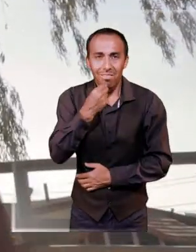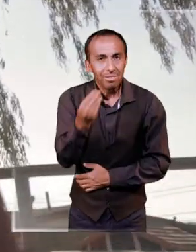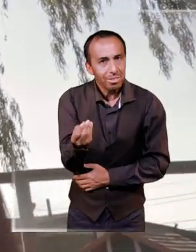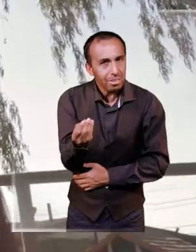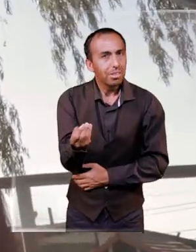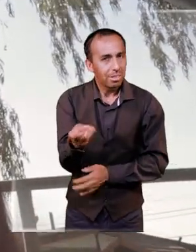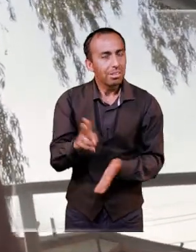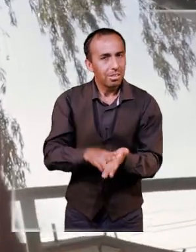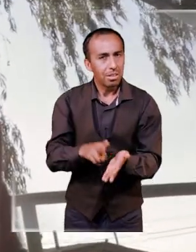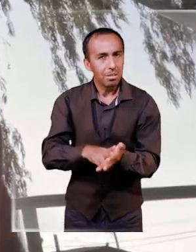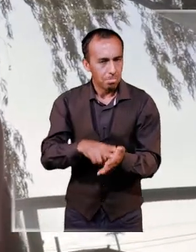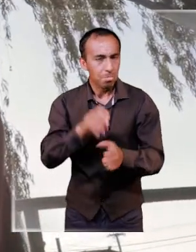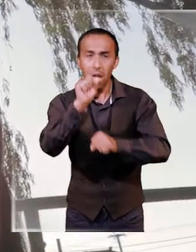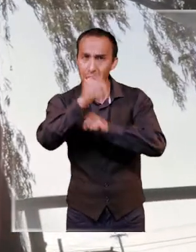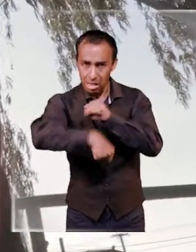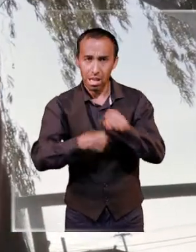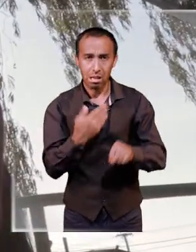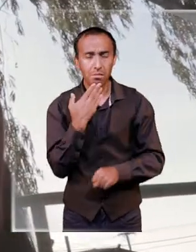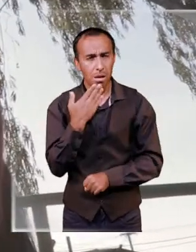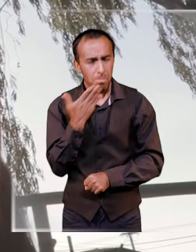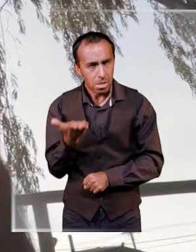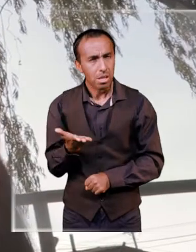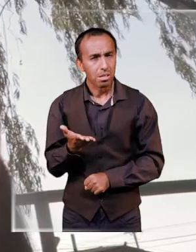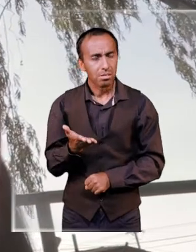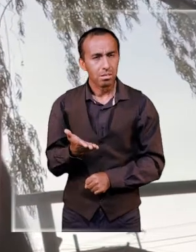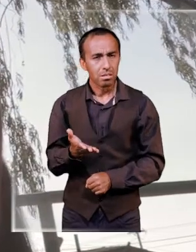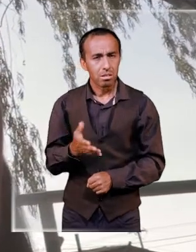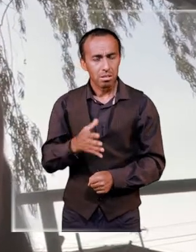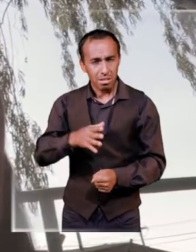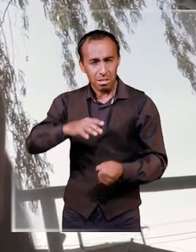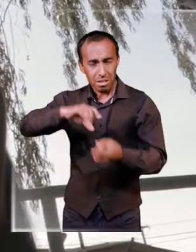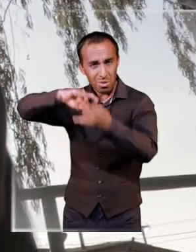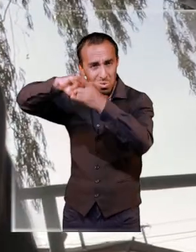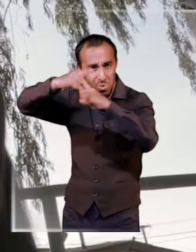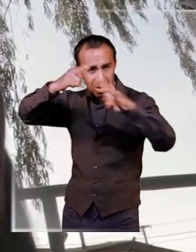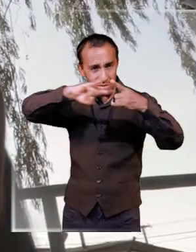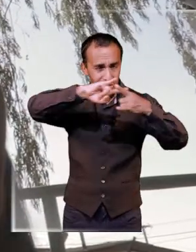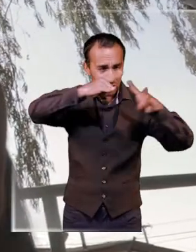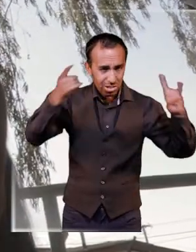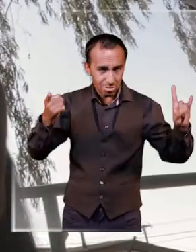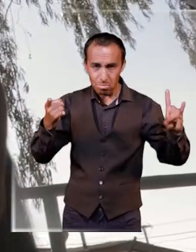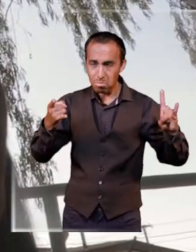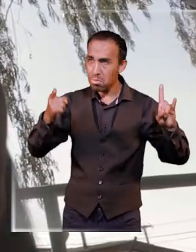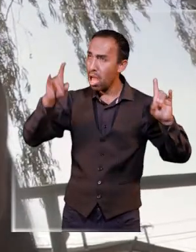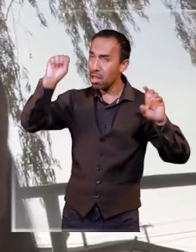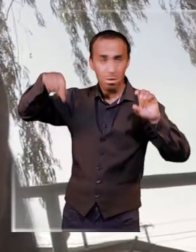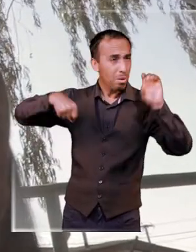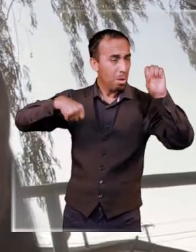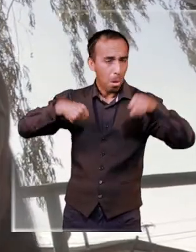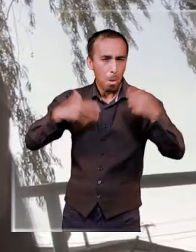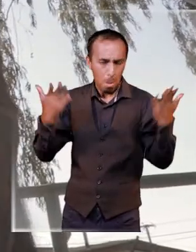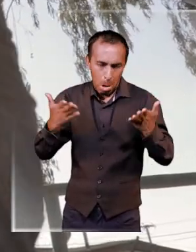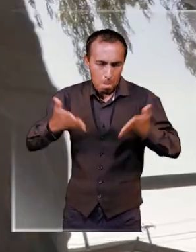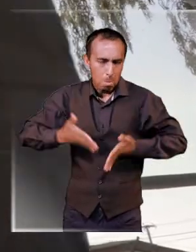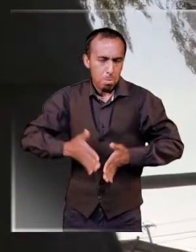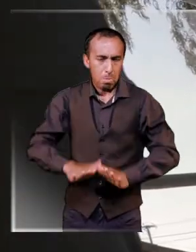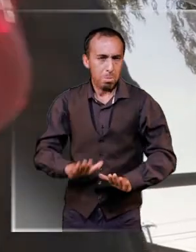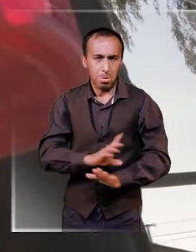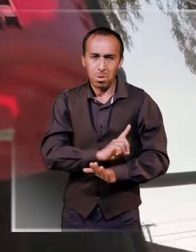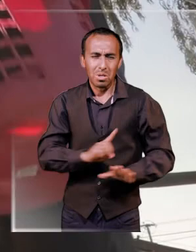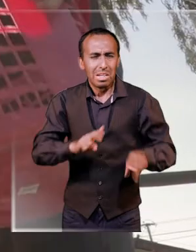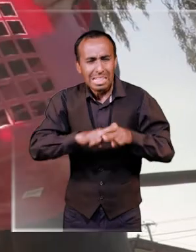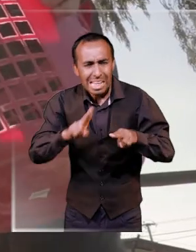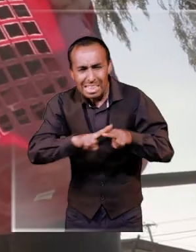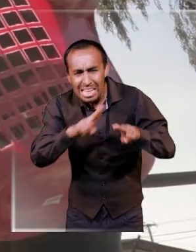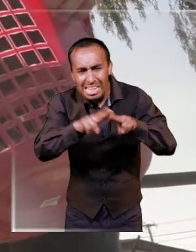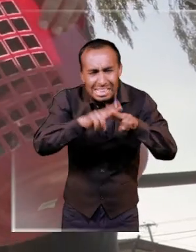algo súper hermoso, porque finalmente es aceptar también la dimensión de los universos, de cómo vienen tus hijos, de